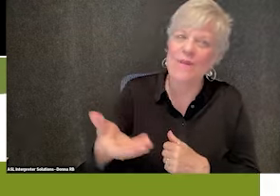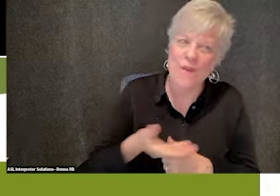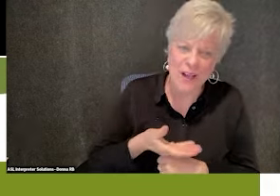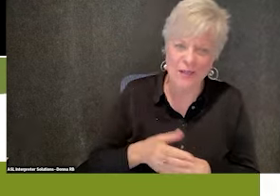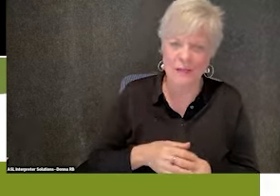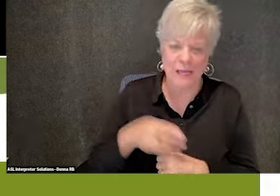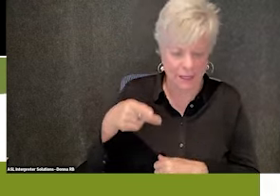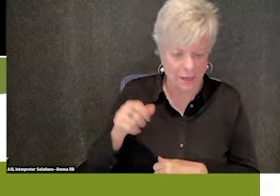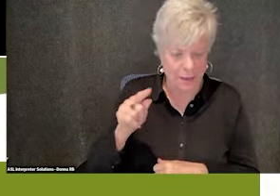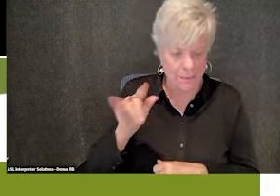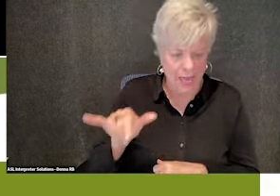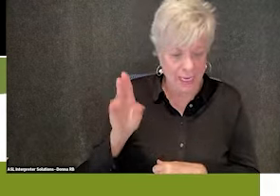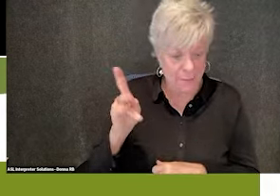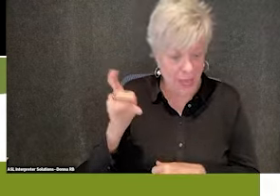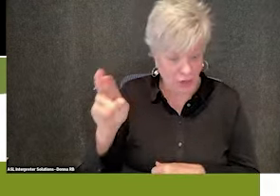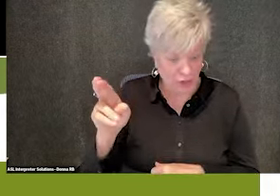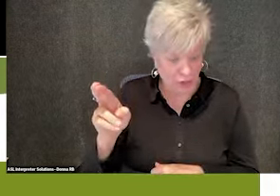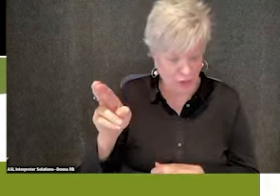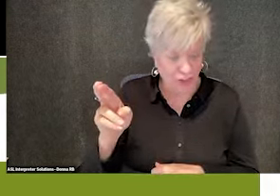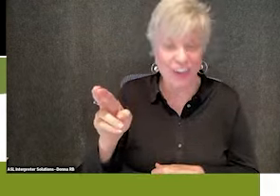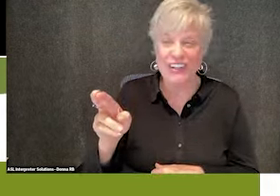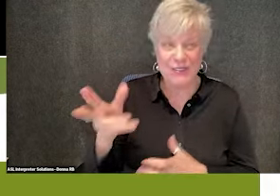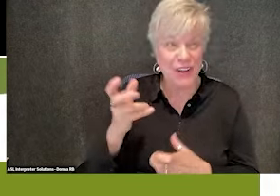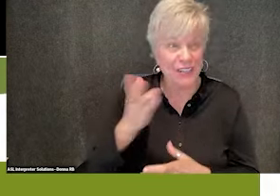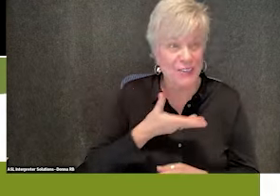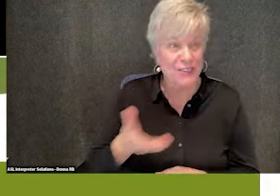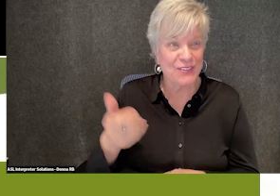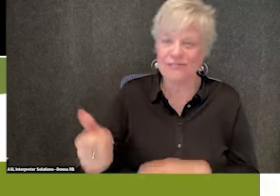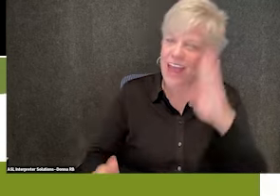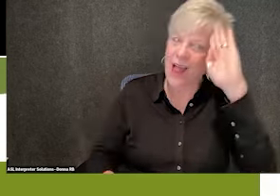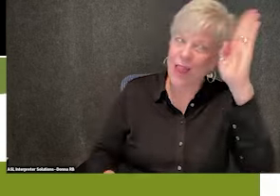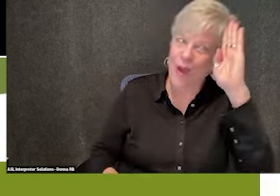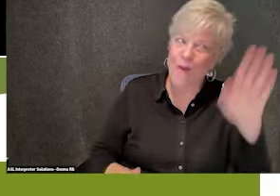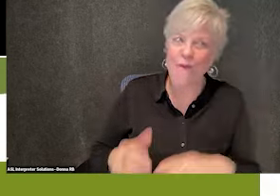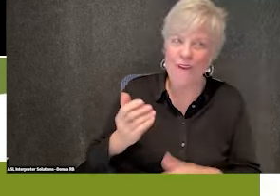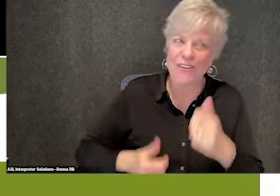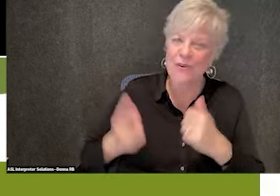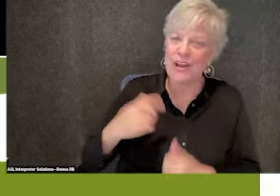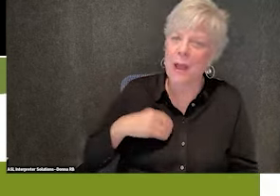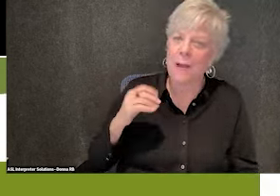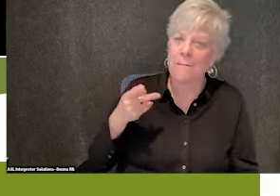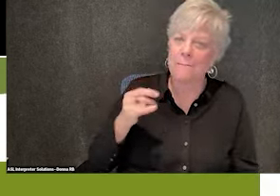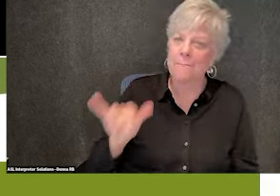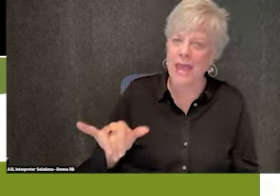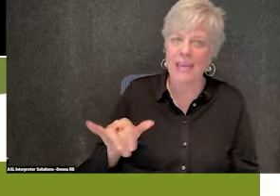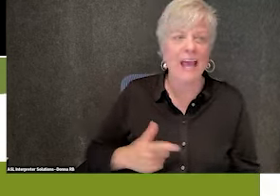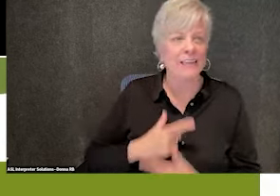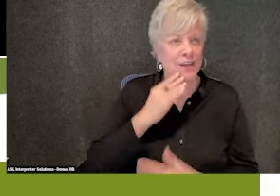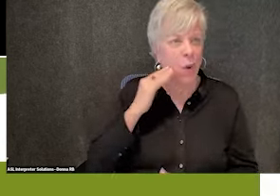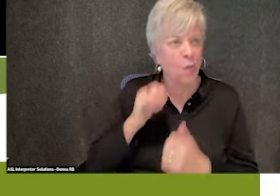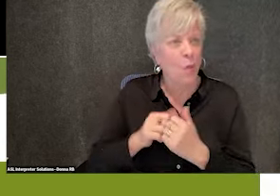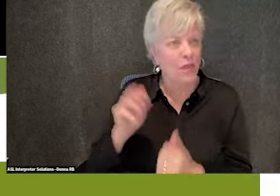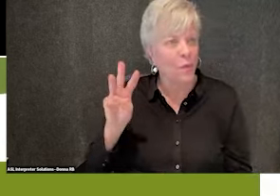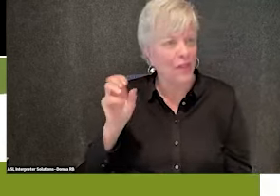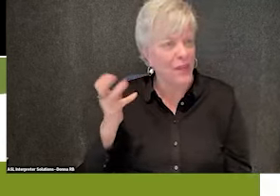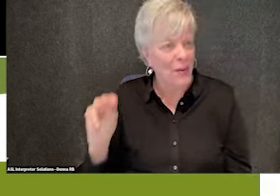Yo soy un padre de William y también trabajo con la comunidad de